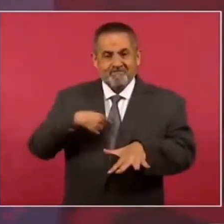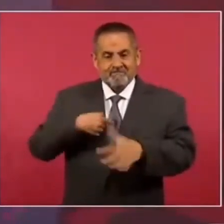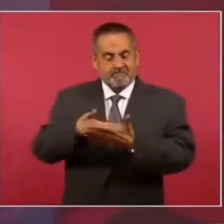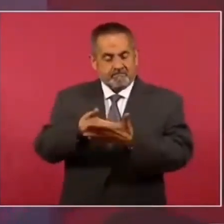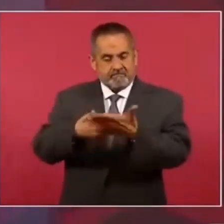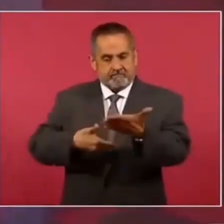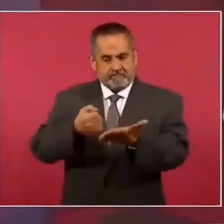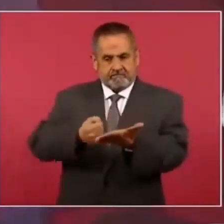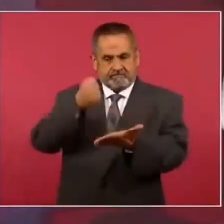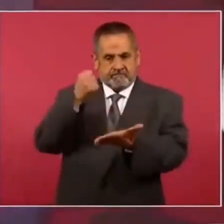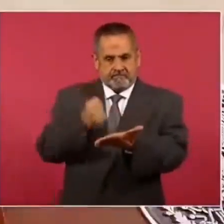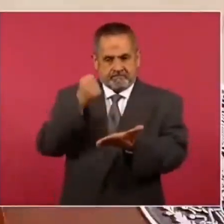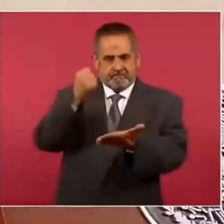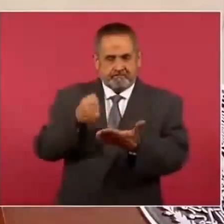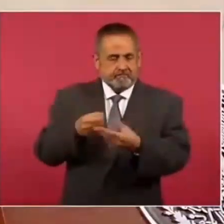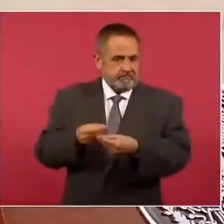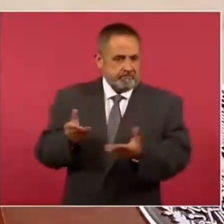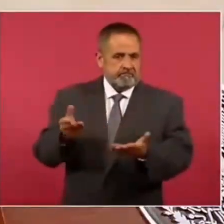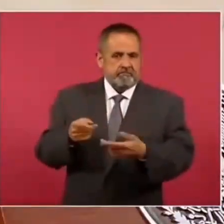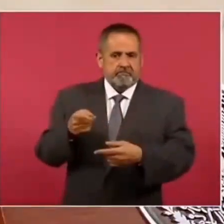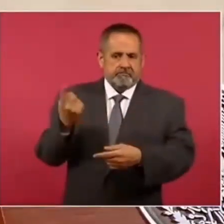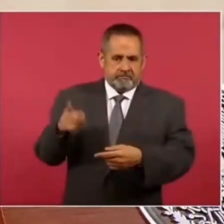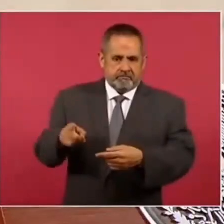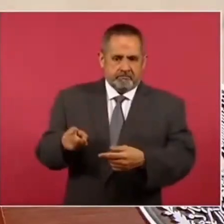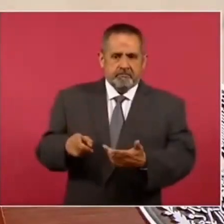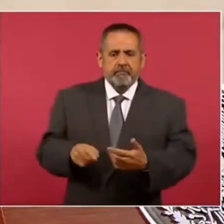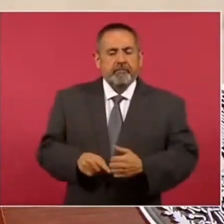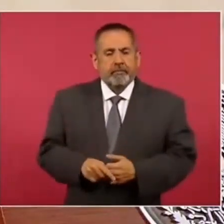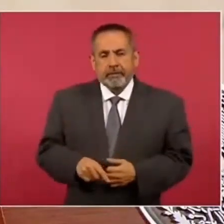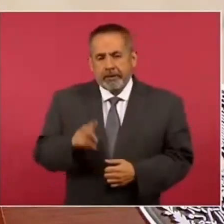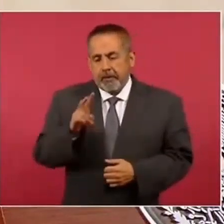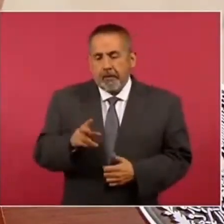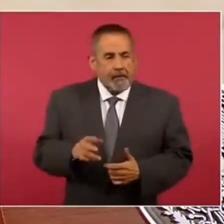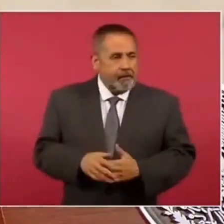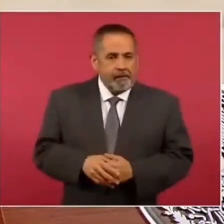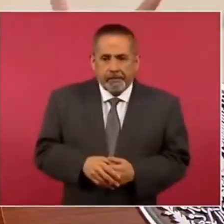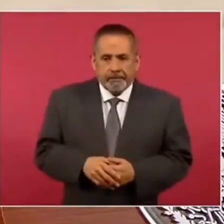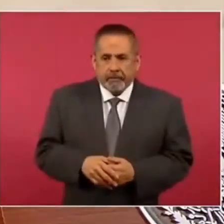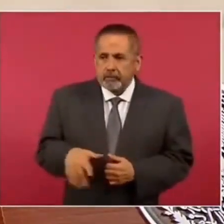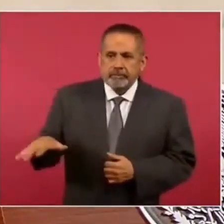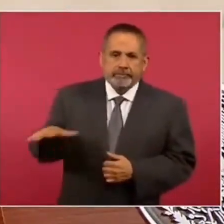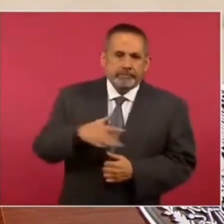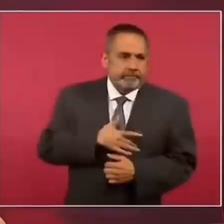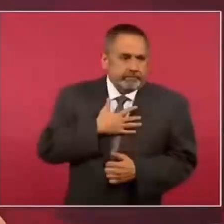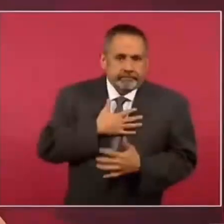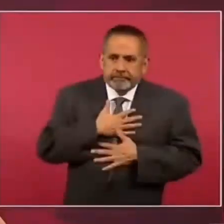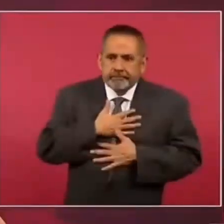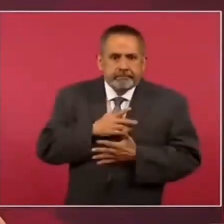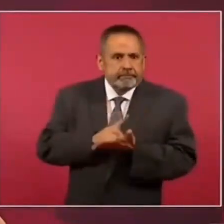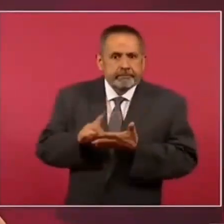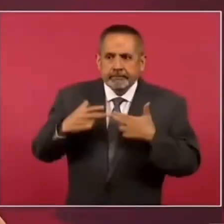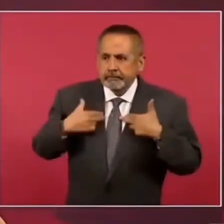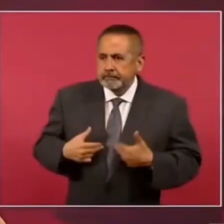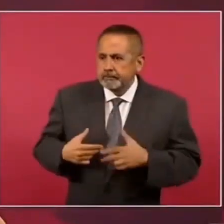porque es hasta un asunto de derechos humanos.